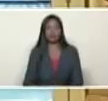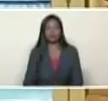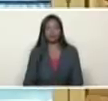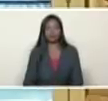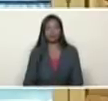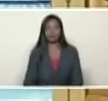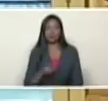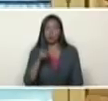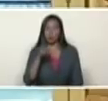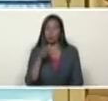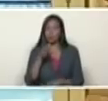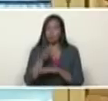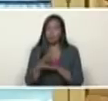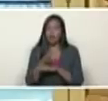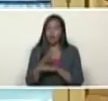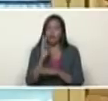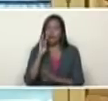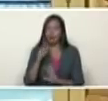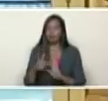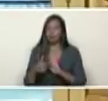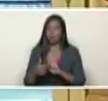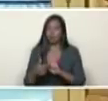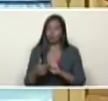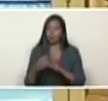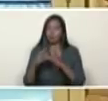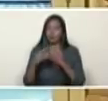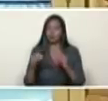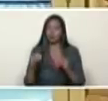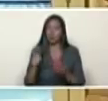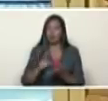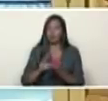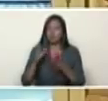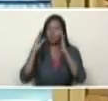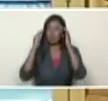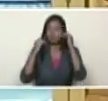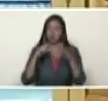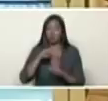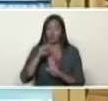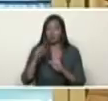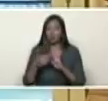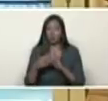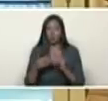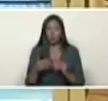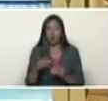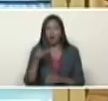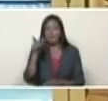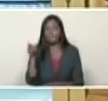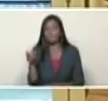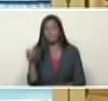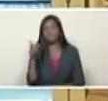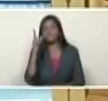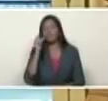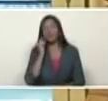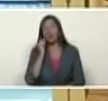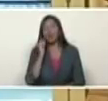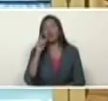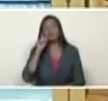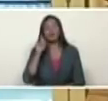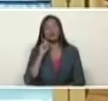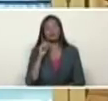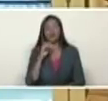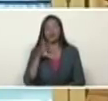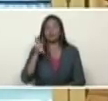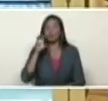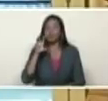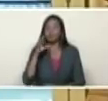van a mostrarnos lo que es el Centro de Atención Integral de la Mujer Embarazada y los Niños Lactantes. Todo este plan